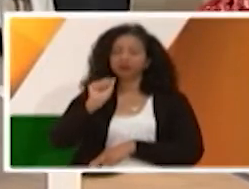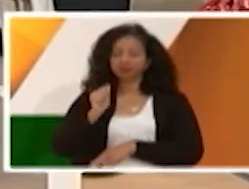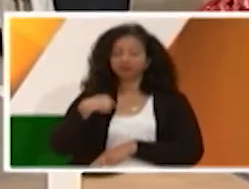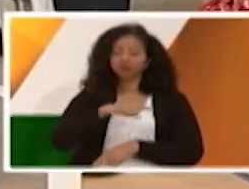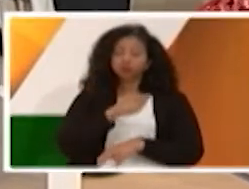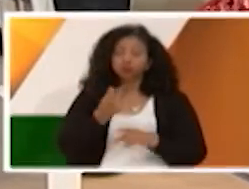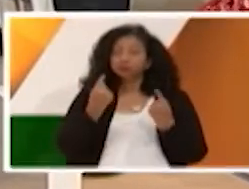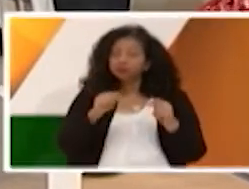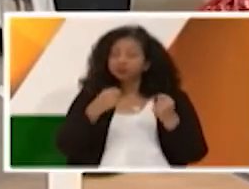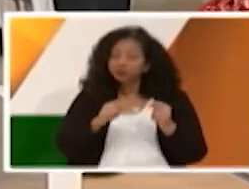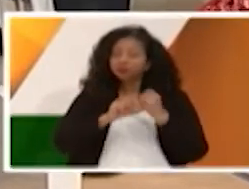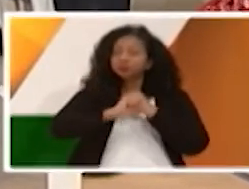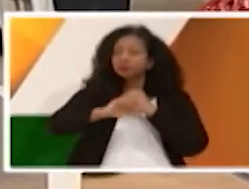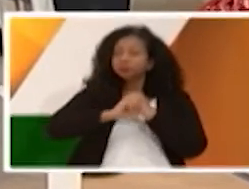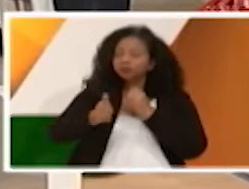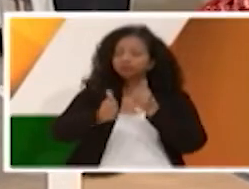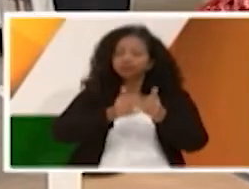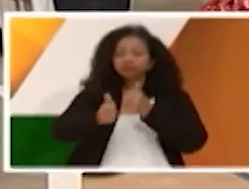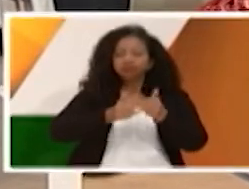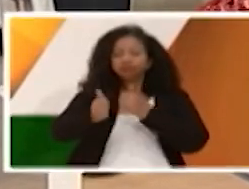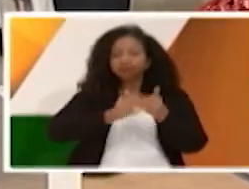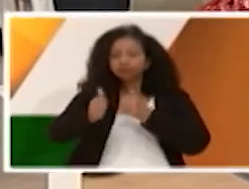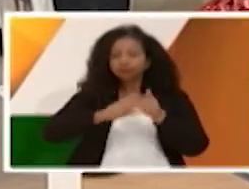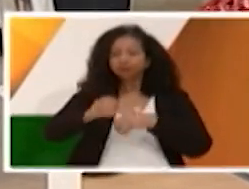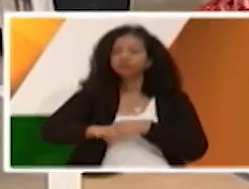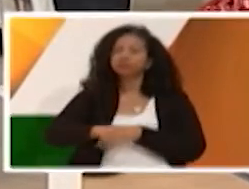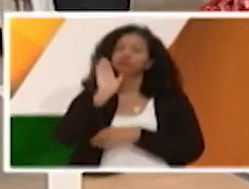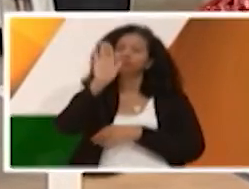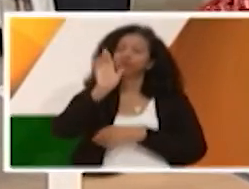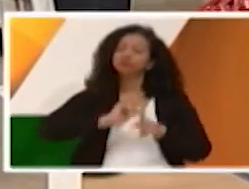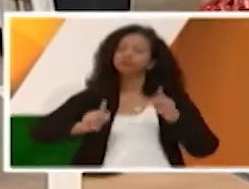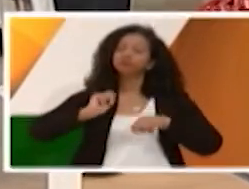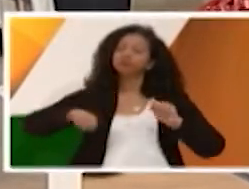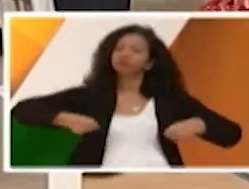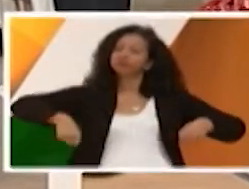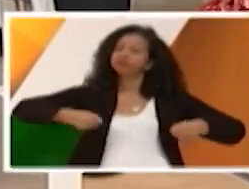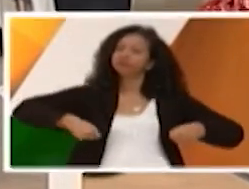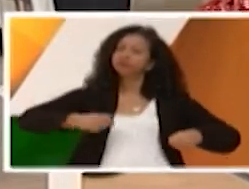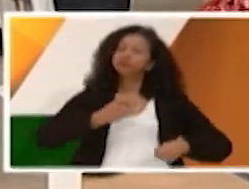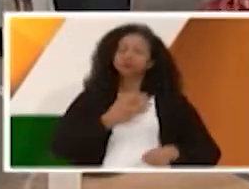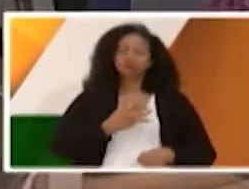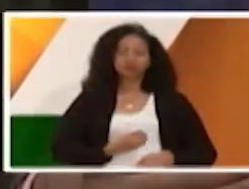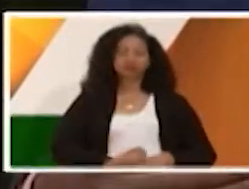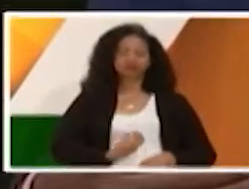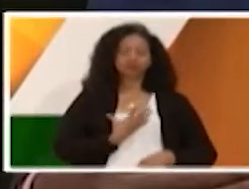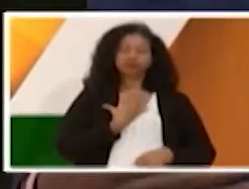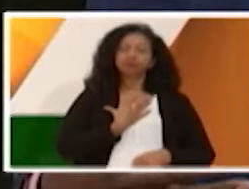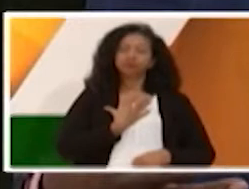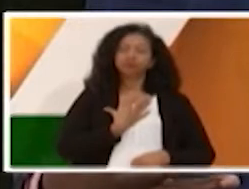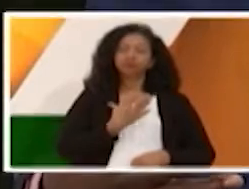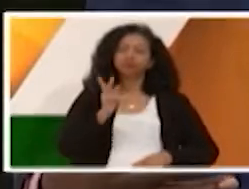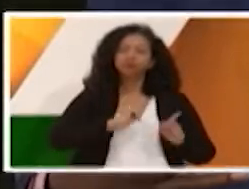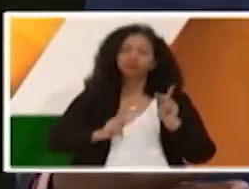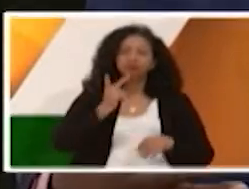de deporte adaptado con discapacidad en silla de ruedas. ¿Por qué? Porque eso nos inspira. Cuando la gente ve que el deporte